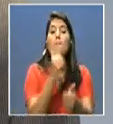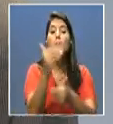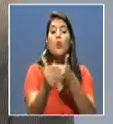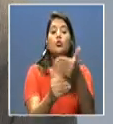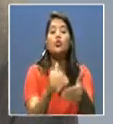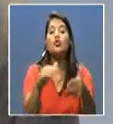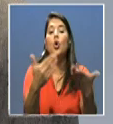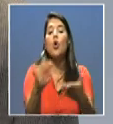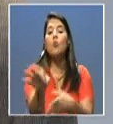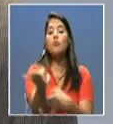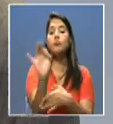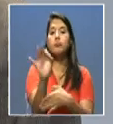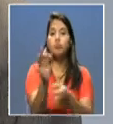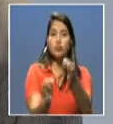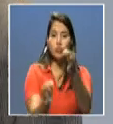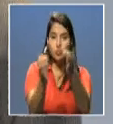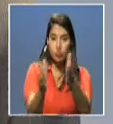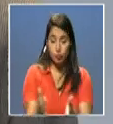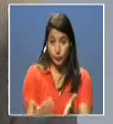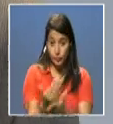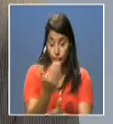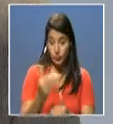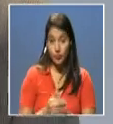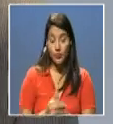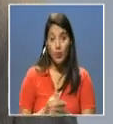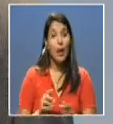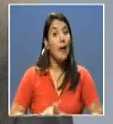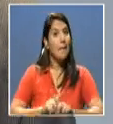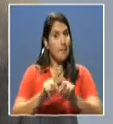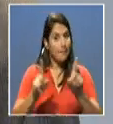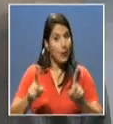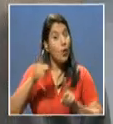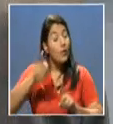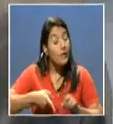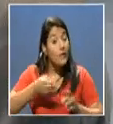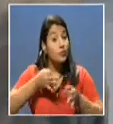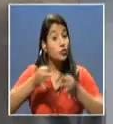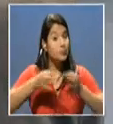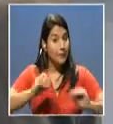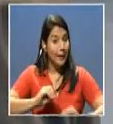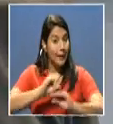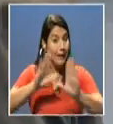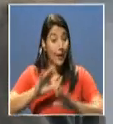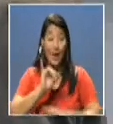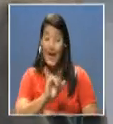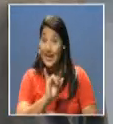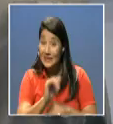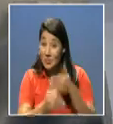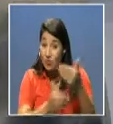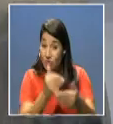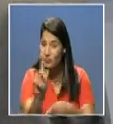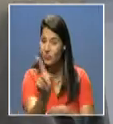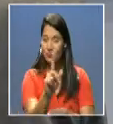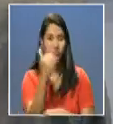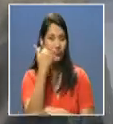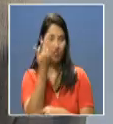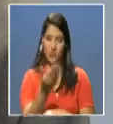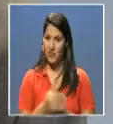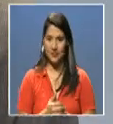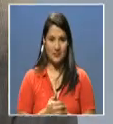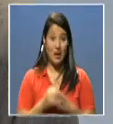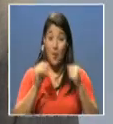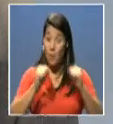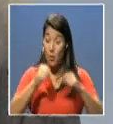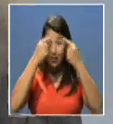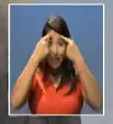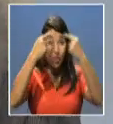los magistrados y las magistradas. Pero hay que ser absolutamente claro, eso no es fácil. Poner de acuerdo a